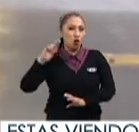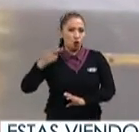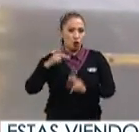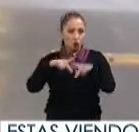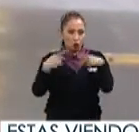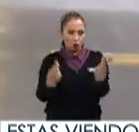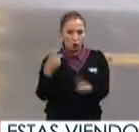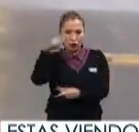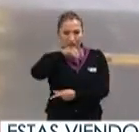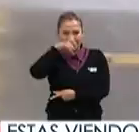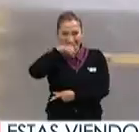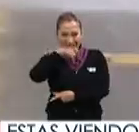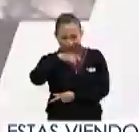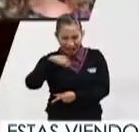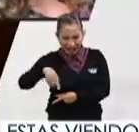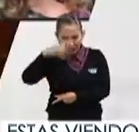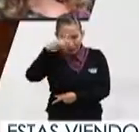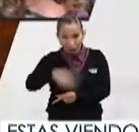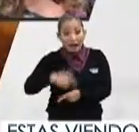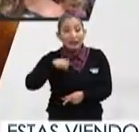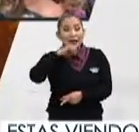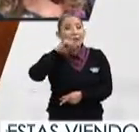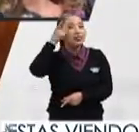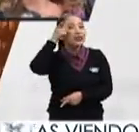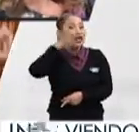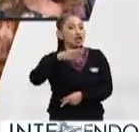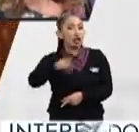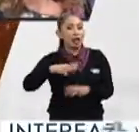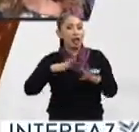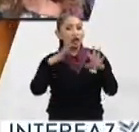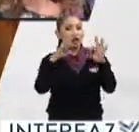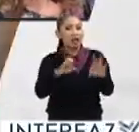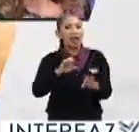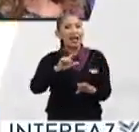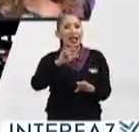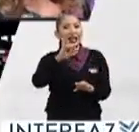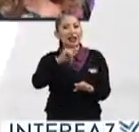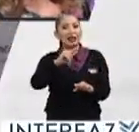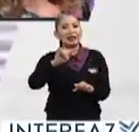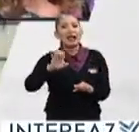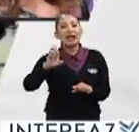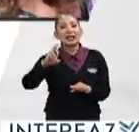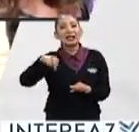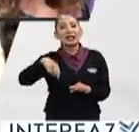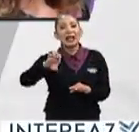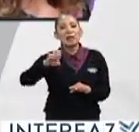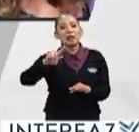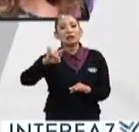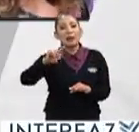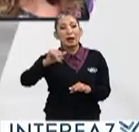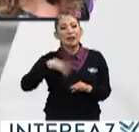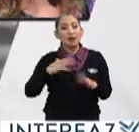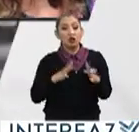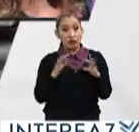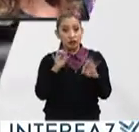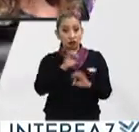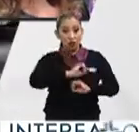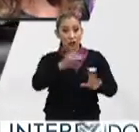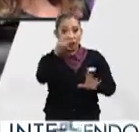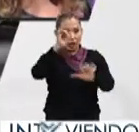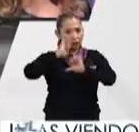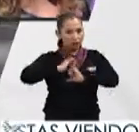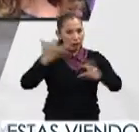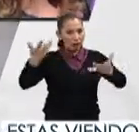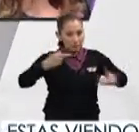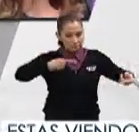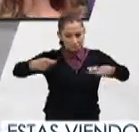el periódico El Universal, y con el director de la Fundación Ely Ortiz, Enrique Bustamante, fundación que es, por supuesto, la